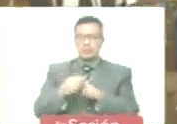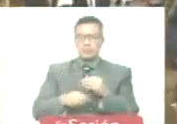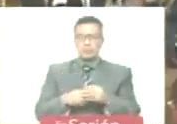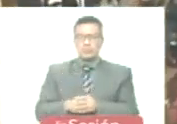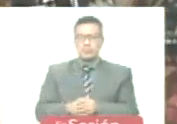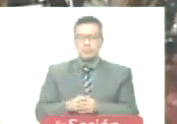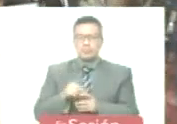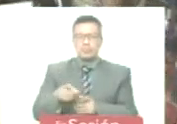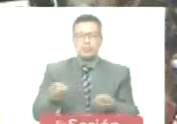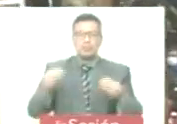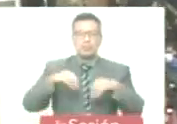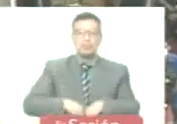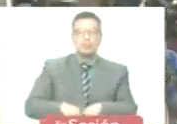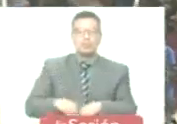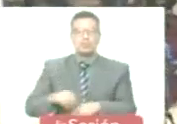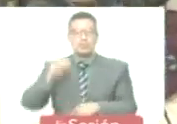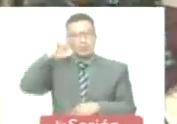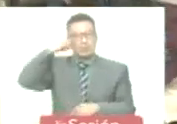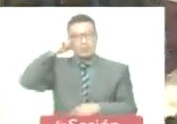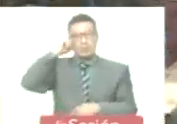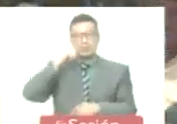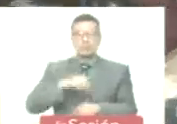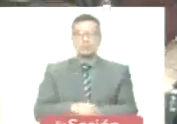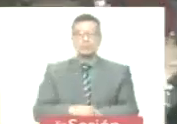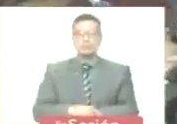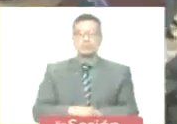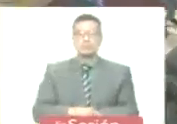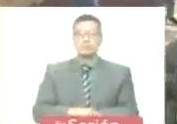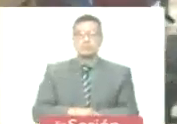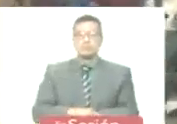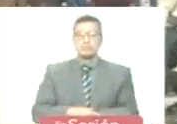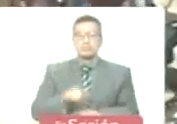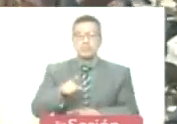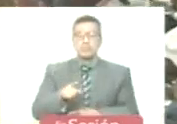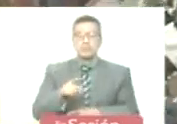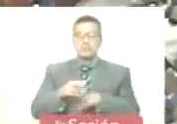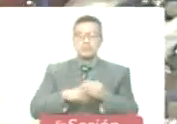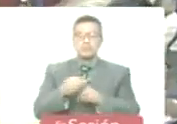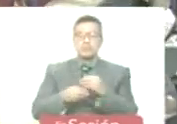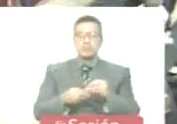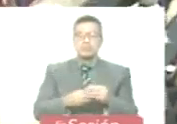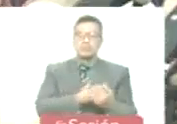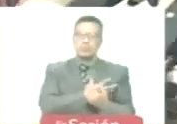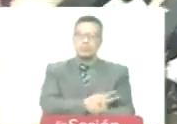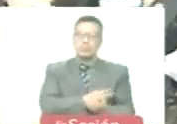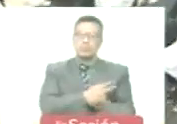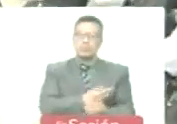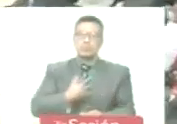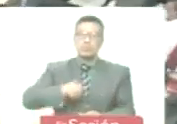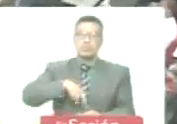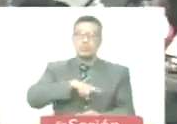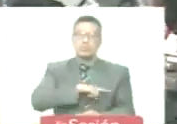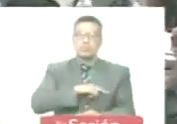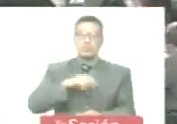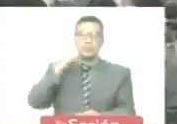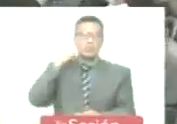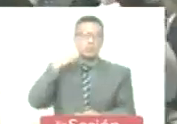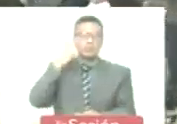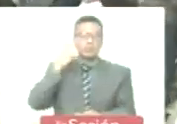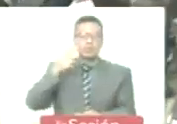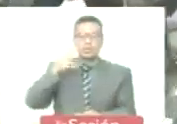de este acuerdo nos recuerda a ese acto de amamantamiento de nuestra negra Hipólita